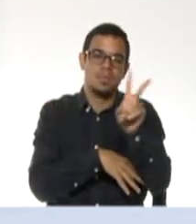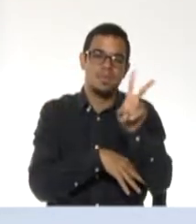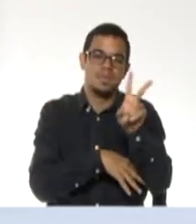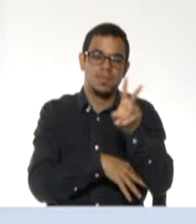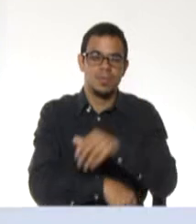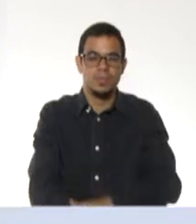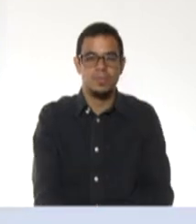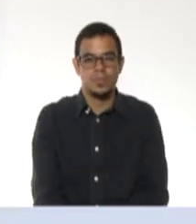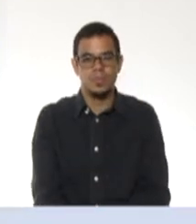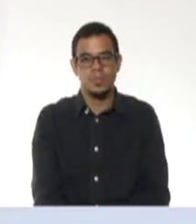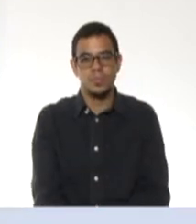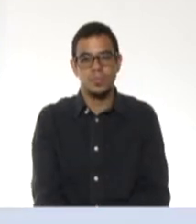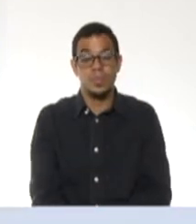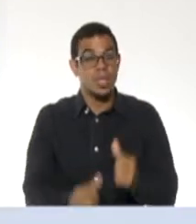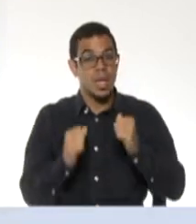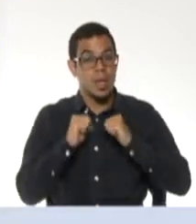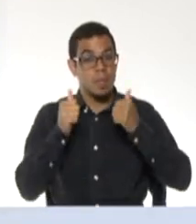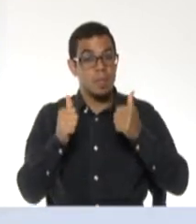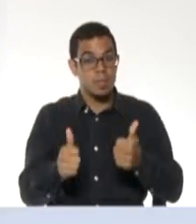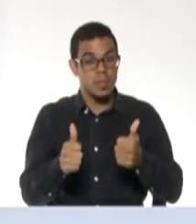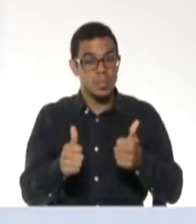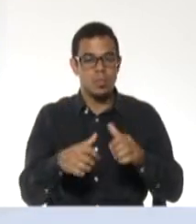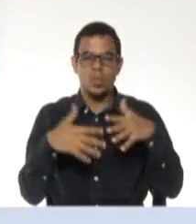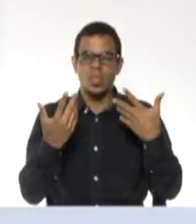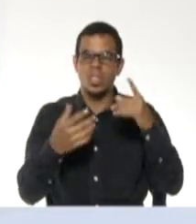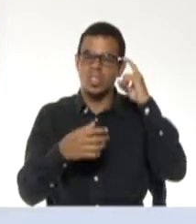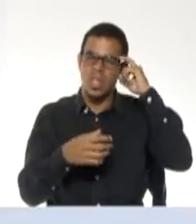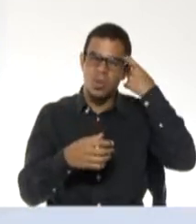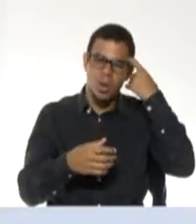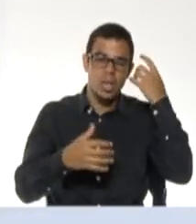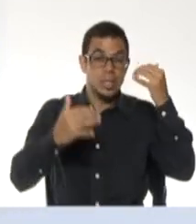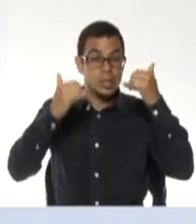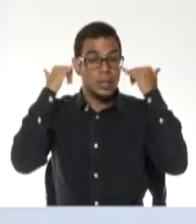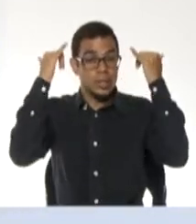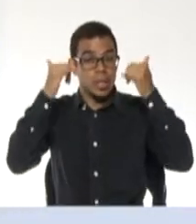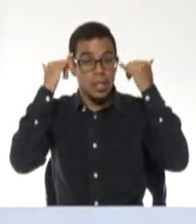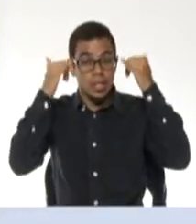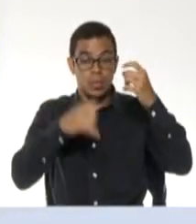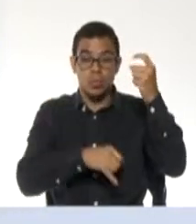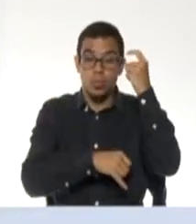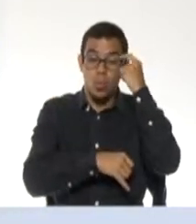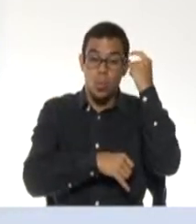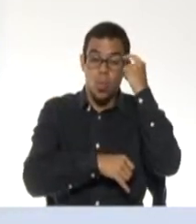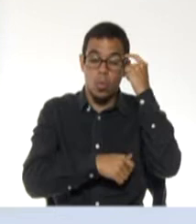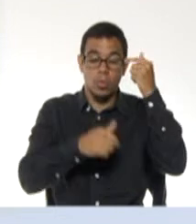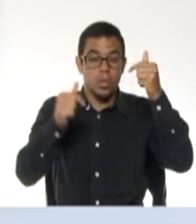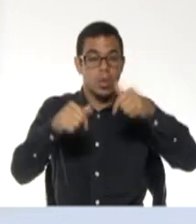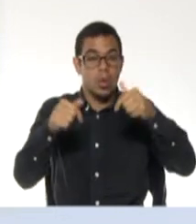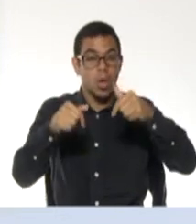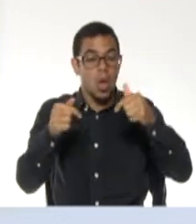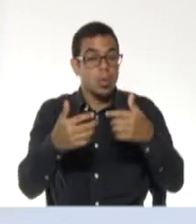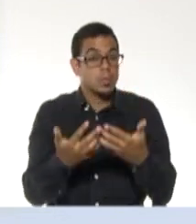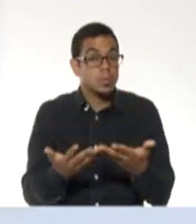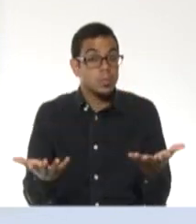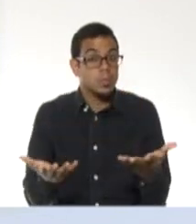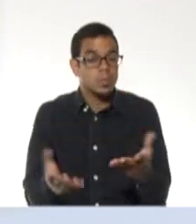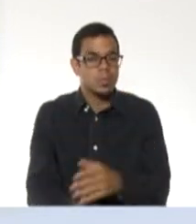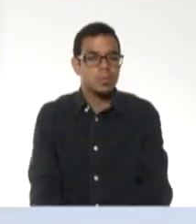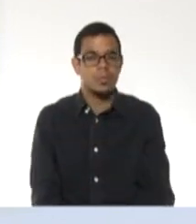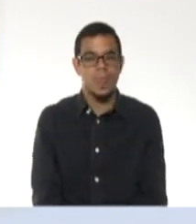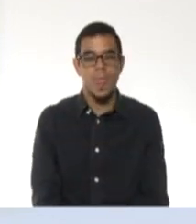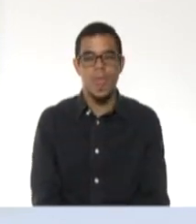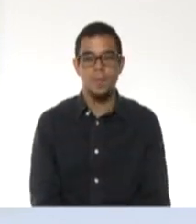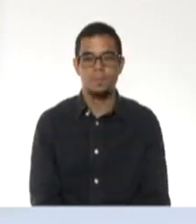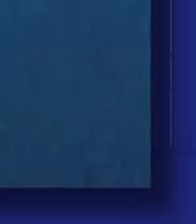a dar inicio a nuestro programa, su programa, ¿con qué? ¿Con qué se celebra? ¿Qué se recuerda o qué se conmemora, querida Venezuela? Un día como